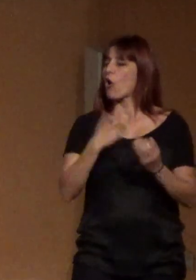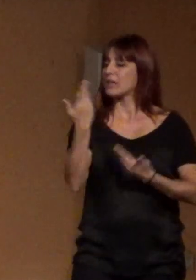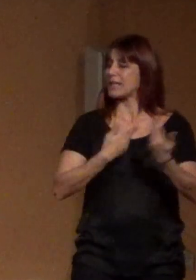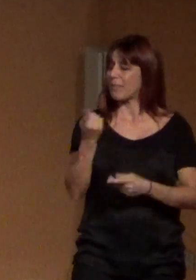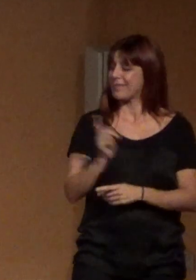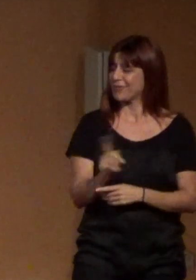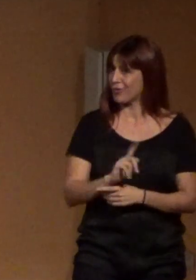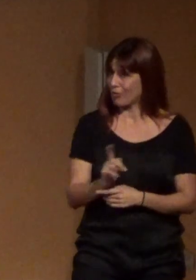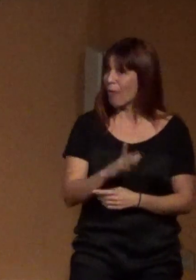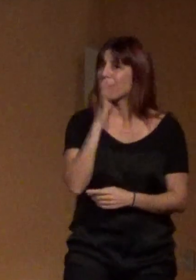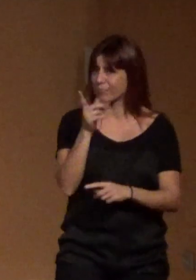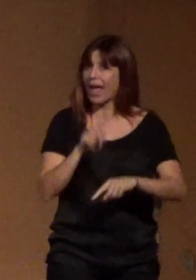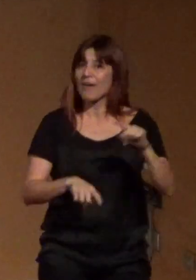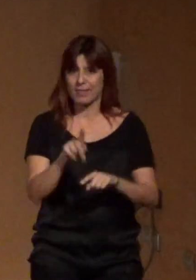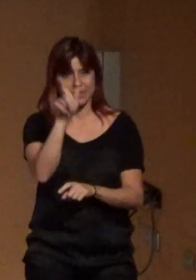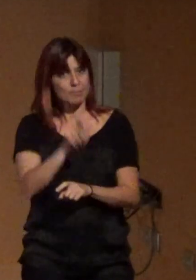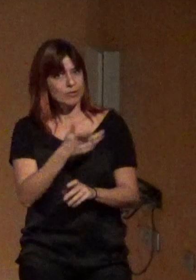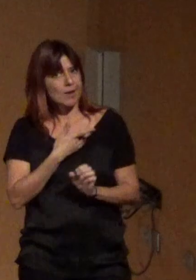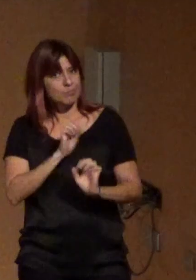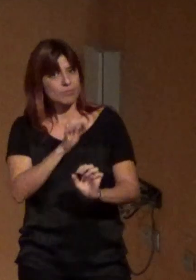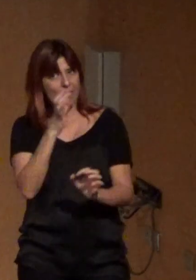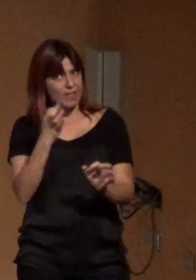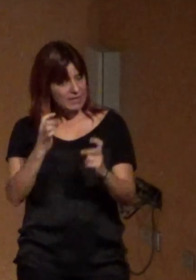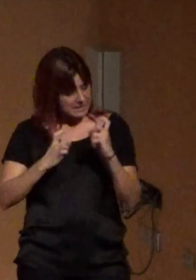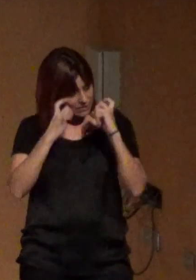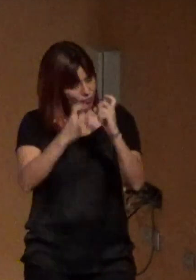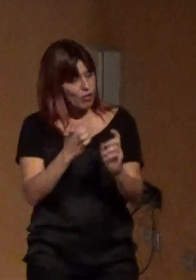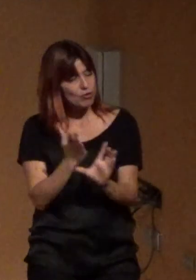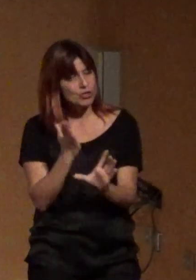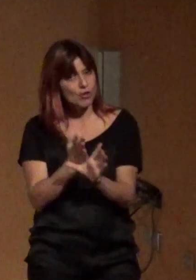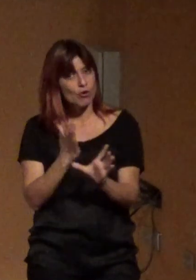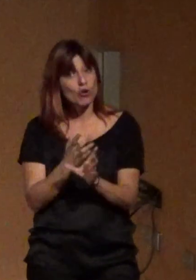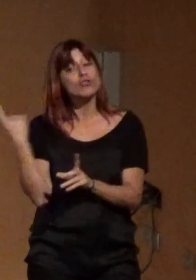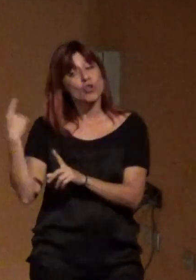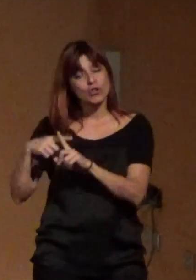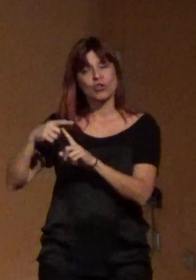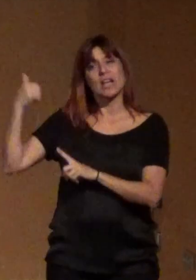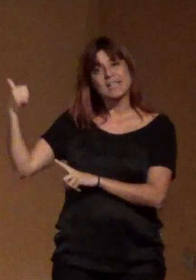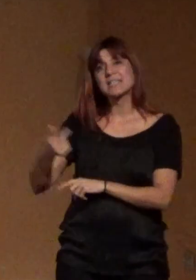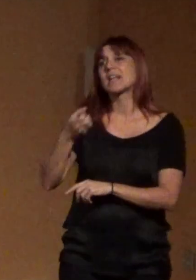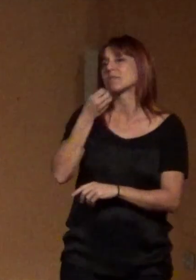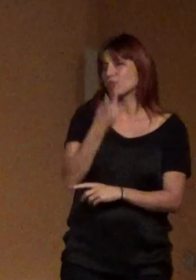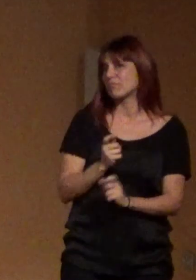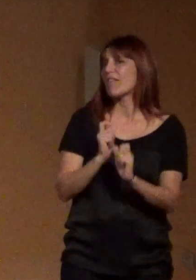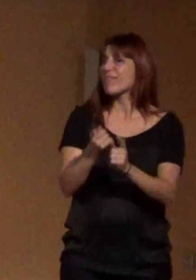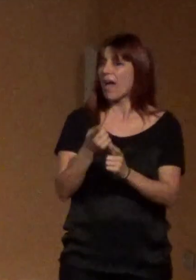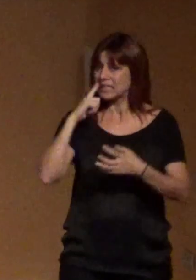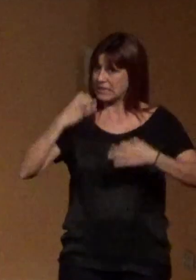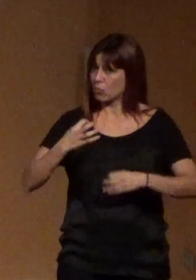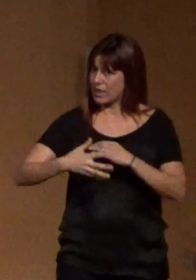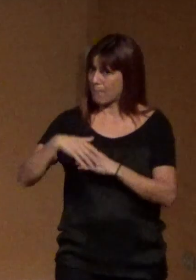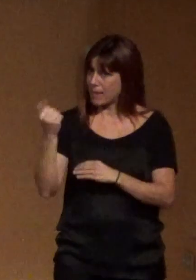punto de vista psicopedagógico también exigen un esfuerzo muy importante, pues estos convencimientos siempre son muy aclaratorios. Otro estudio son los potenciales de los